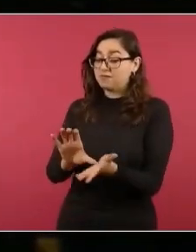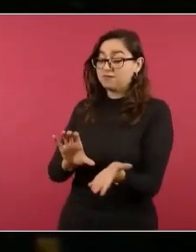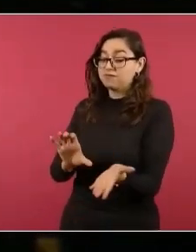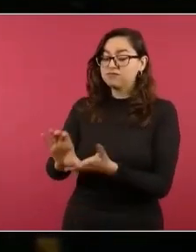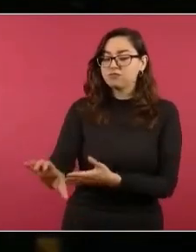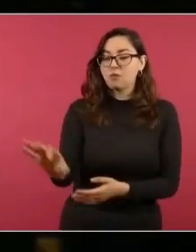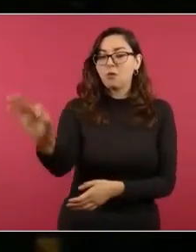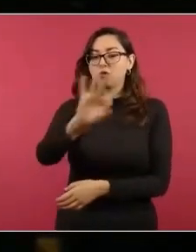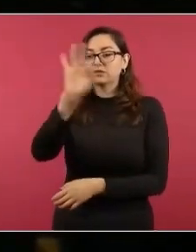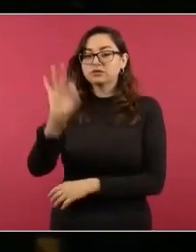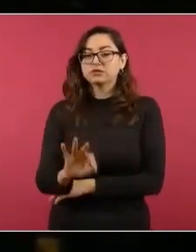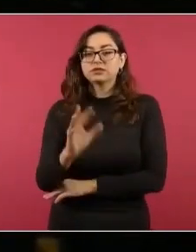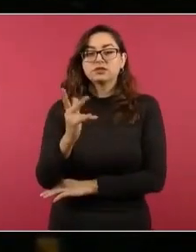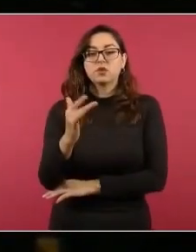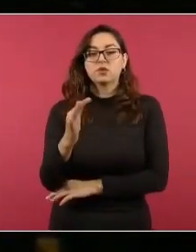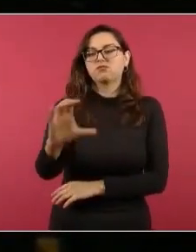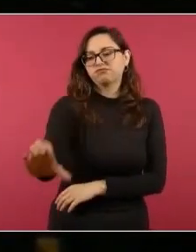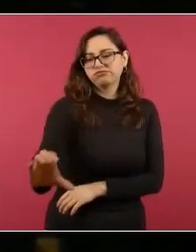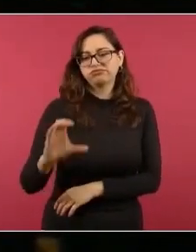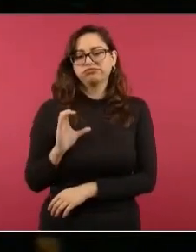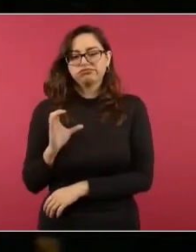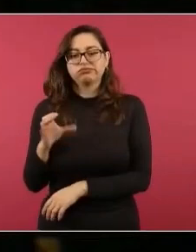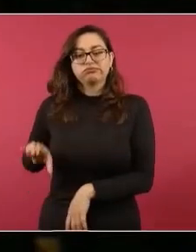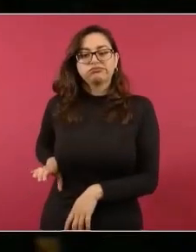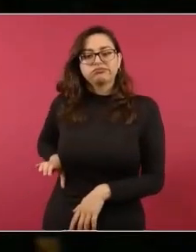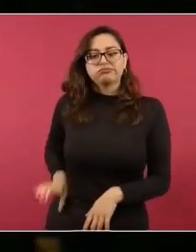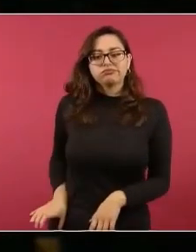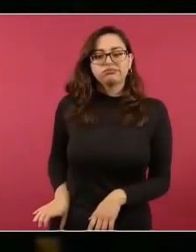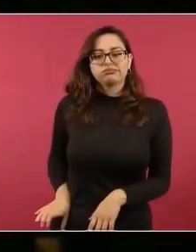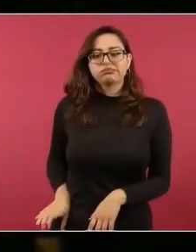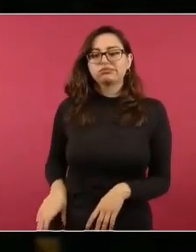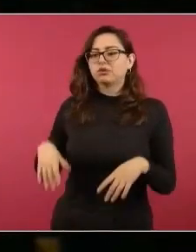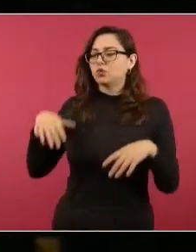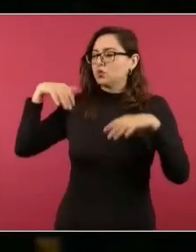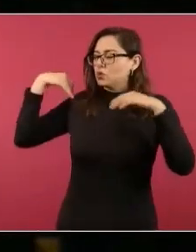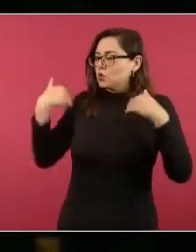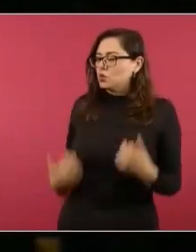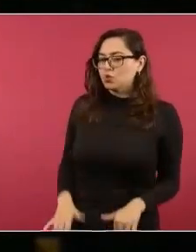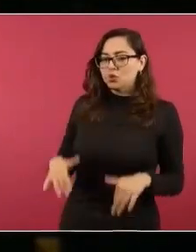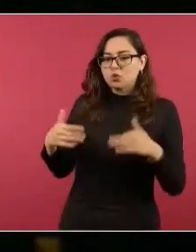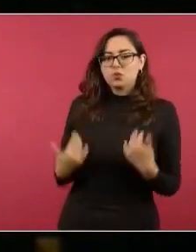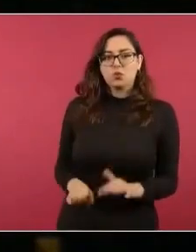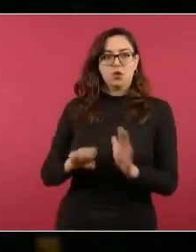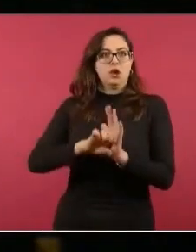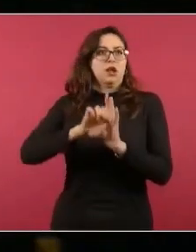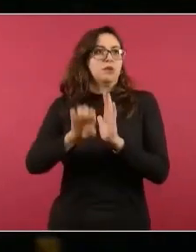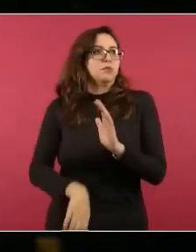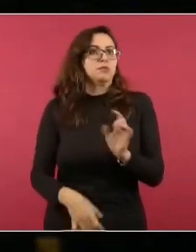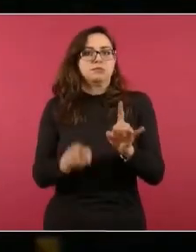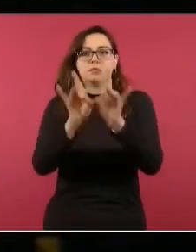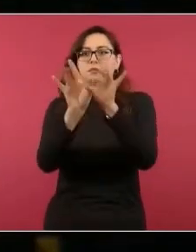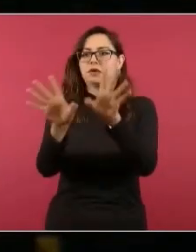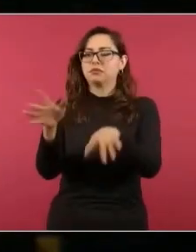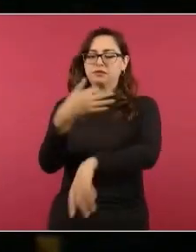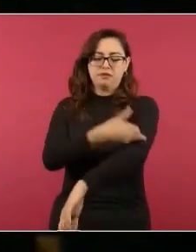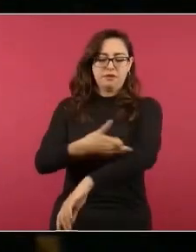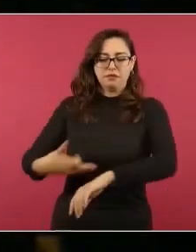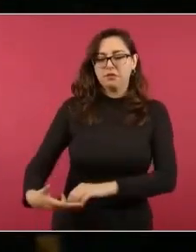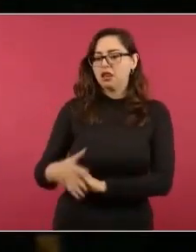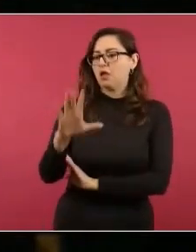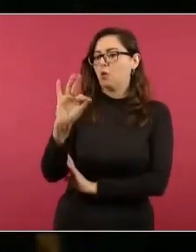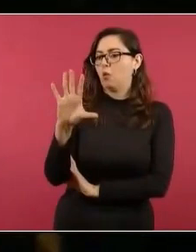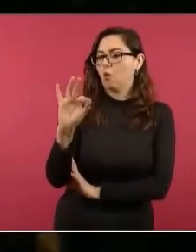que se obtiene. Por lo tanto, en una desgracia múltiple, pongamos 40 familias, si